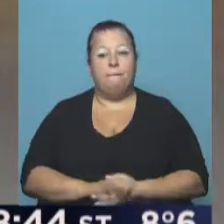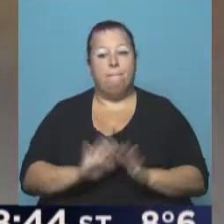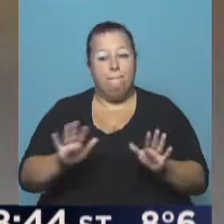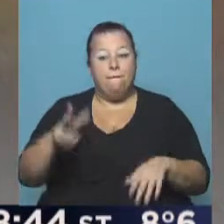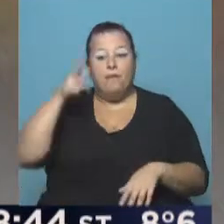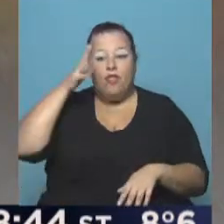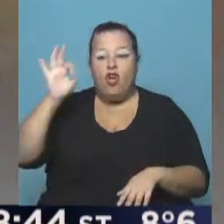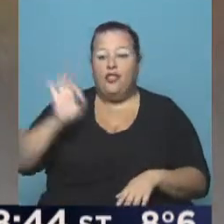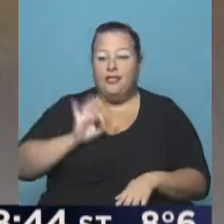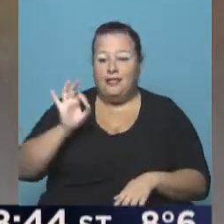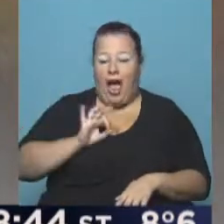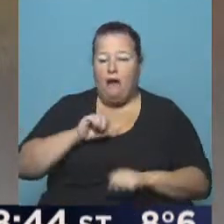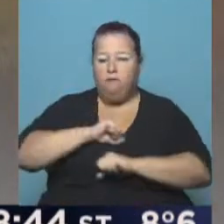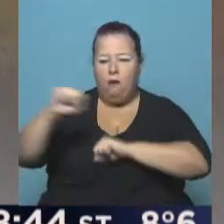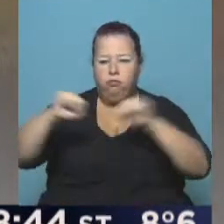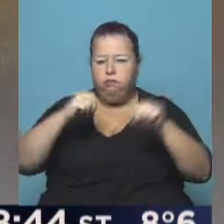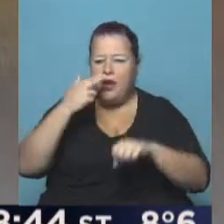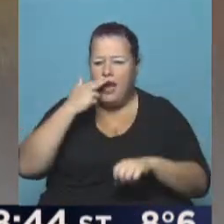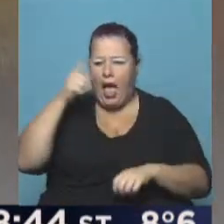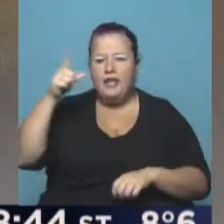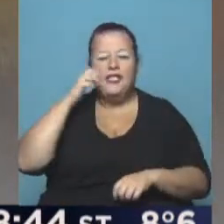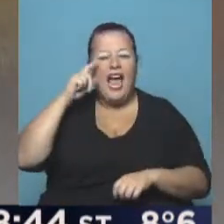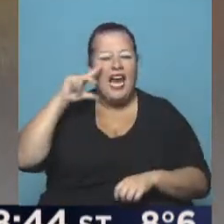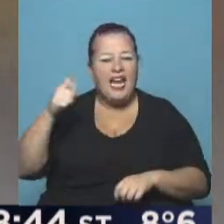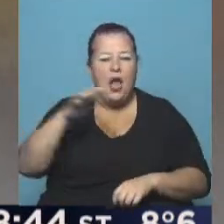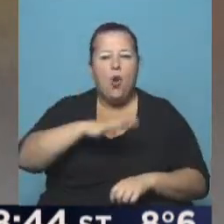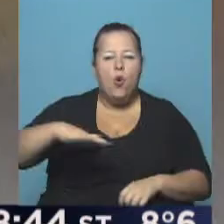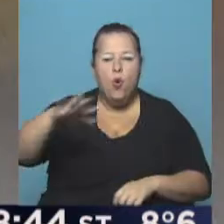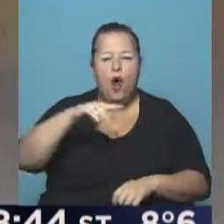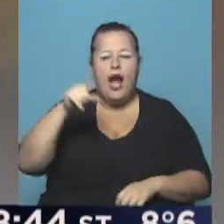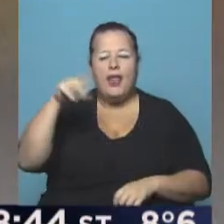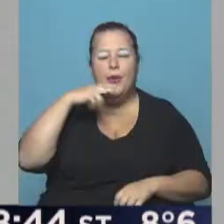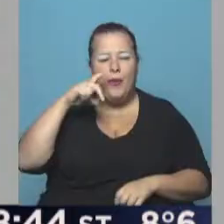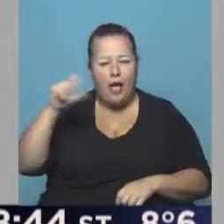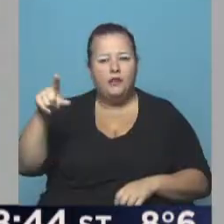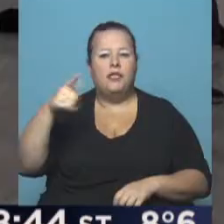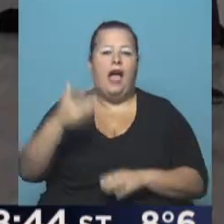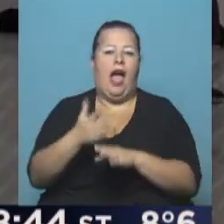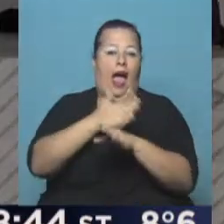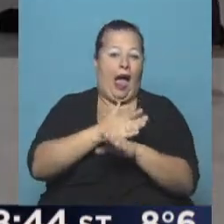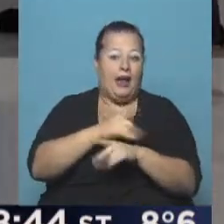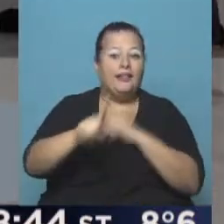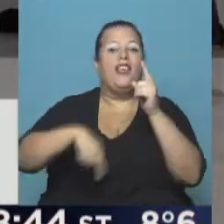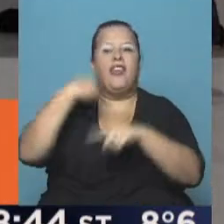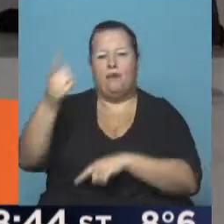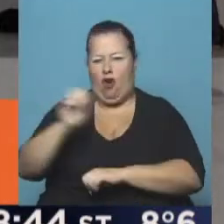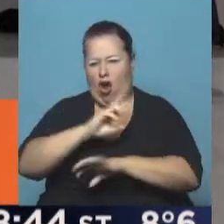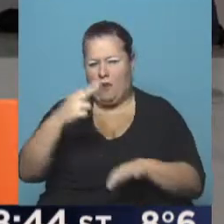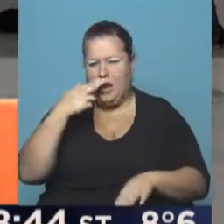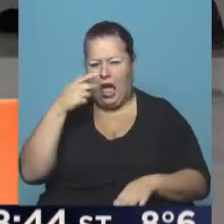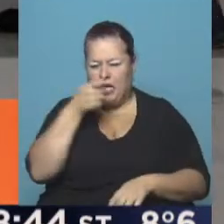A 80 años del bombardeo nazi en Guernica, en la población vasca, fue en la antesala de lo que sería el horror